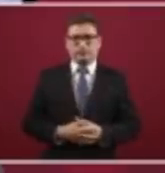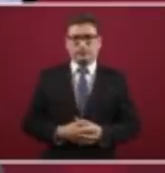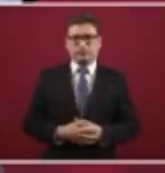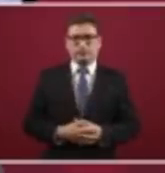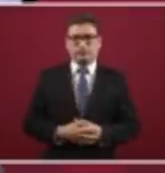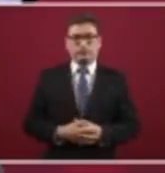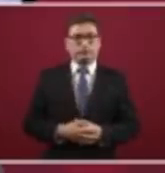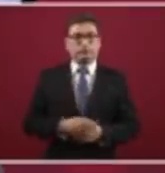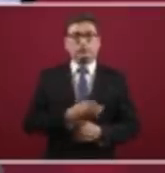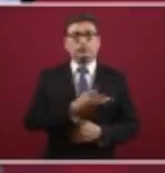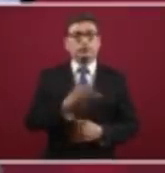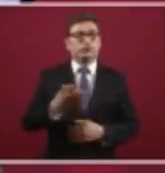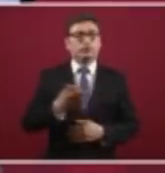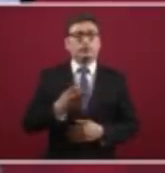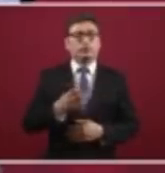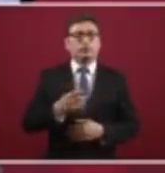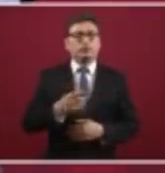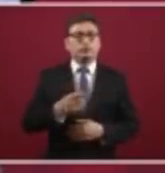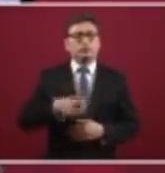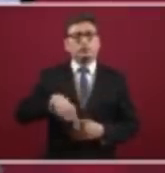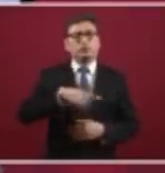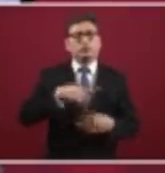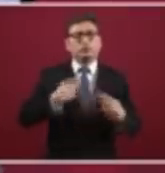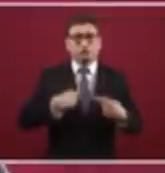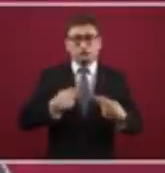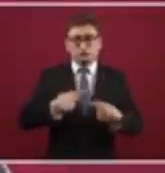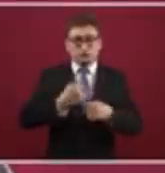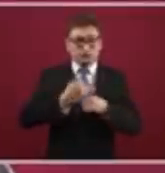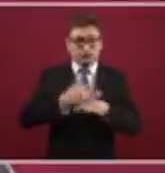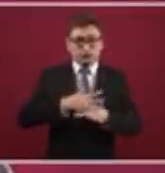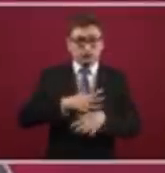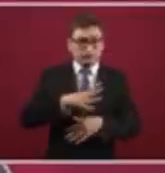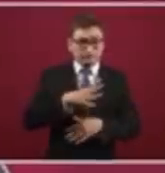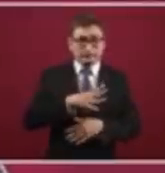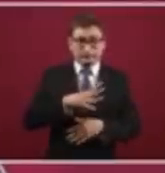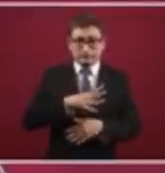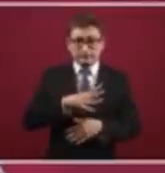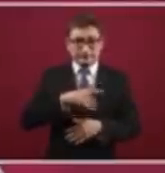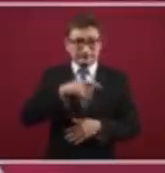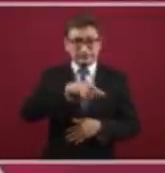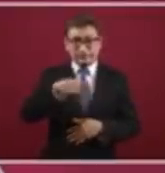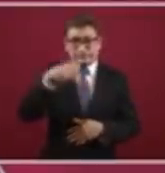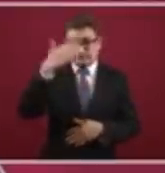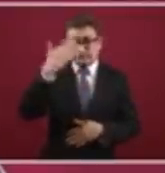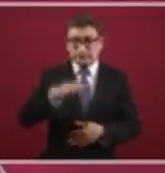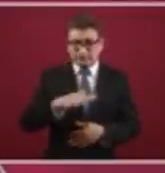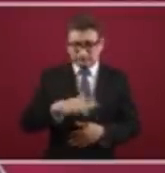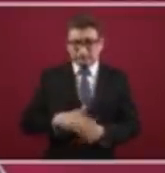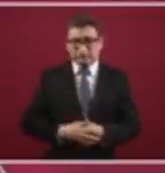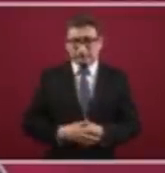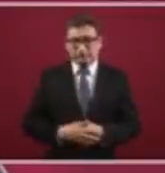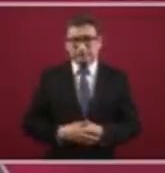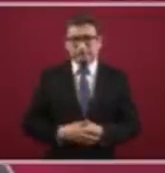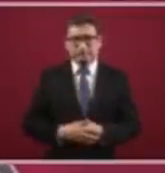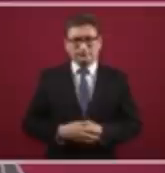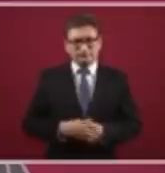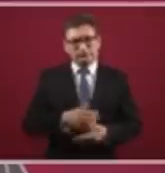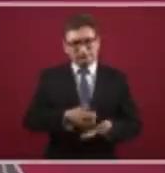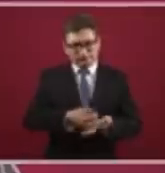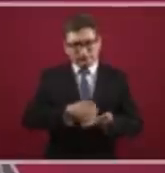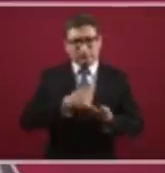y que tengan información sobre este caso que nos